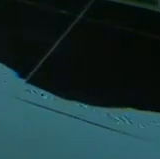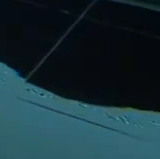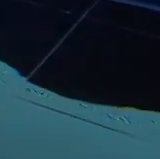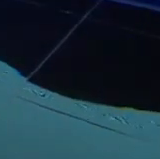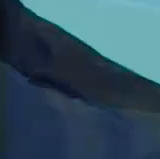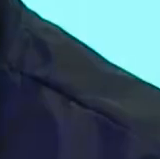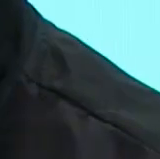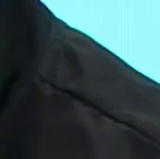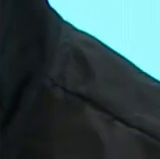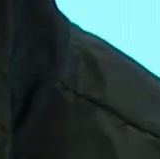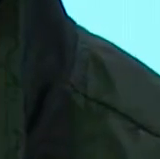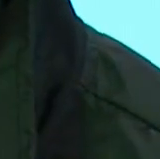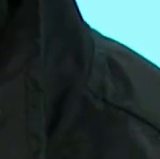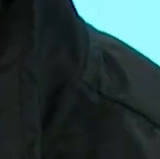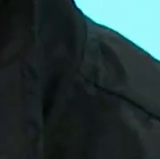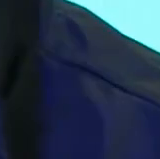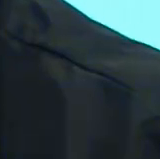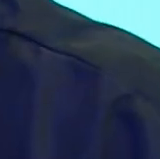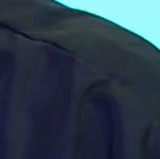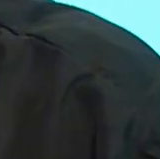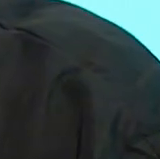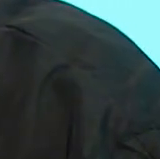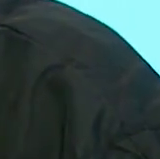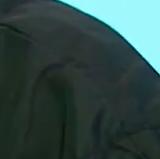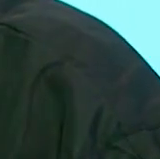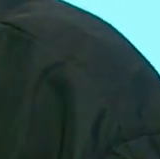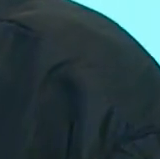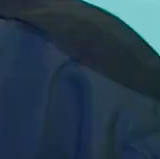ayer. Fracaso en el